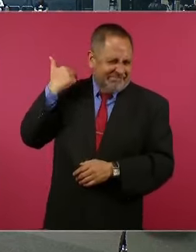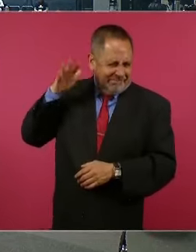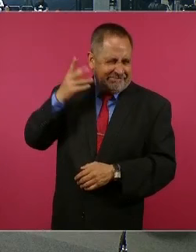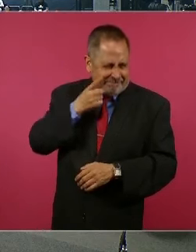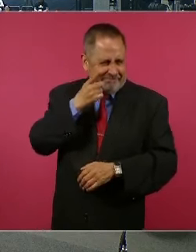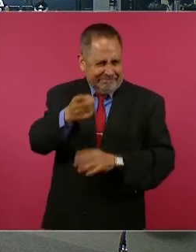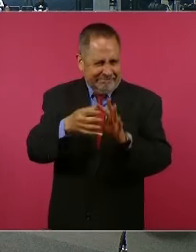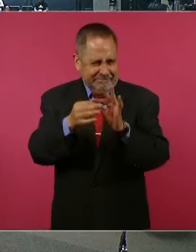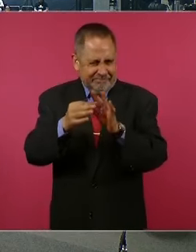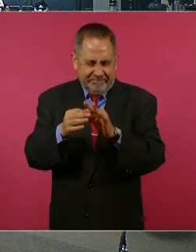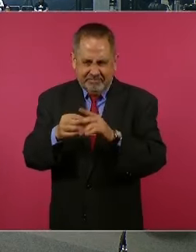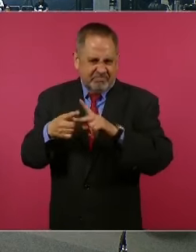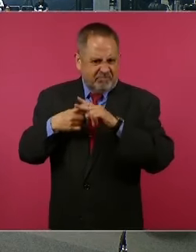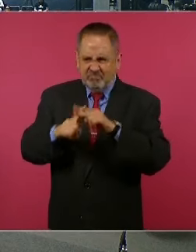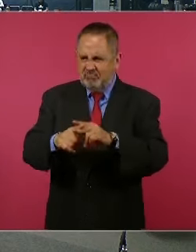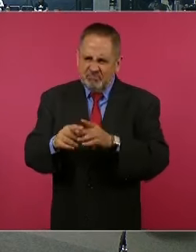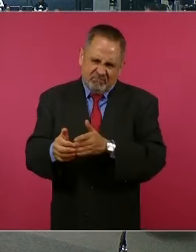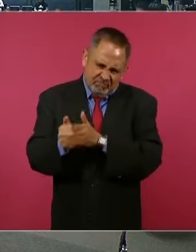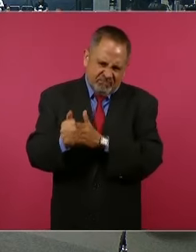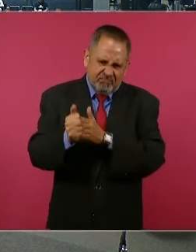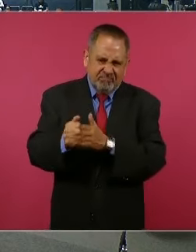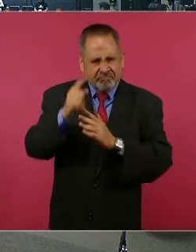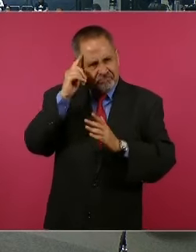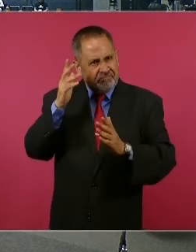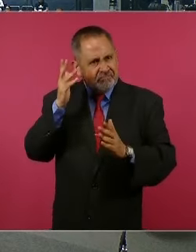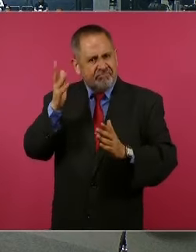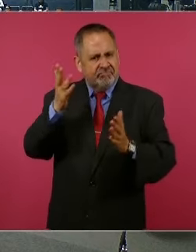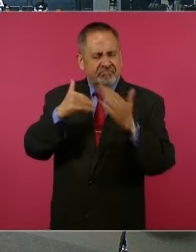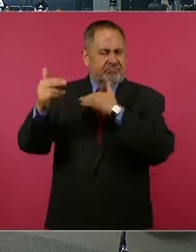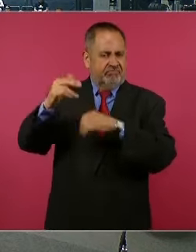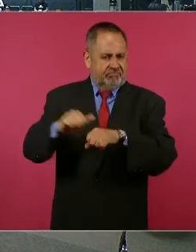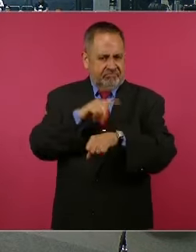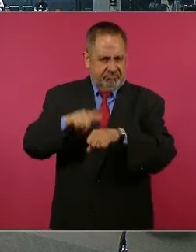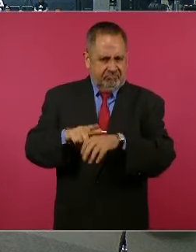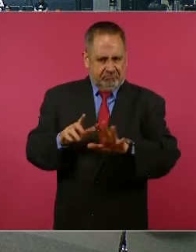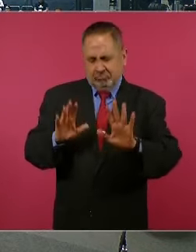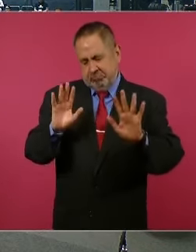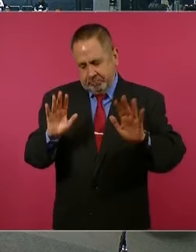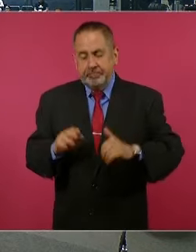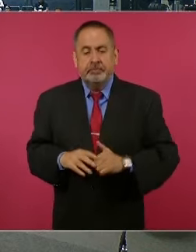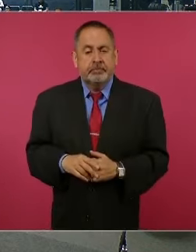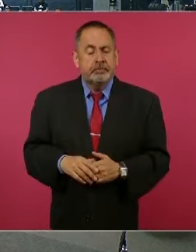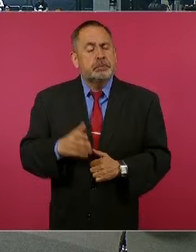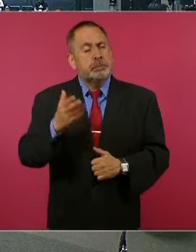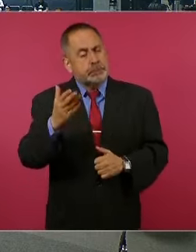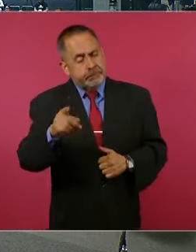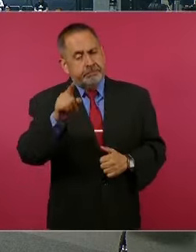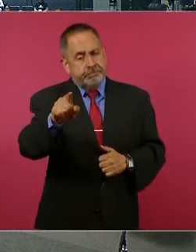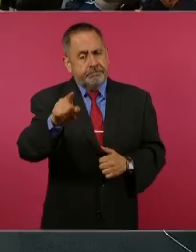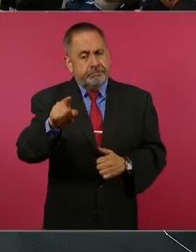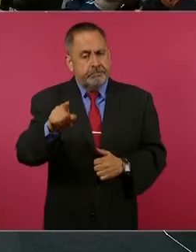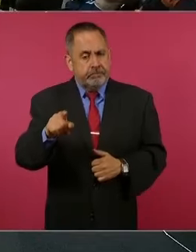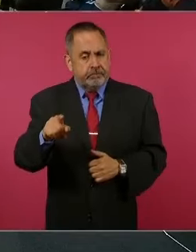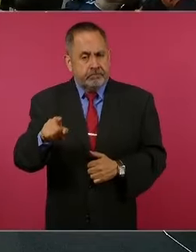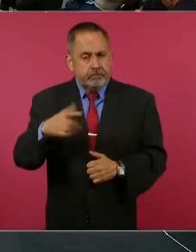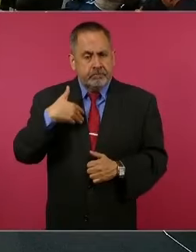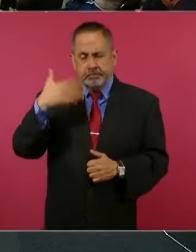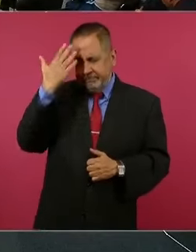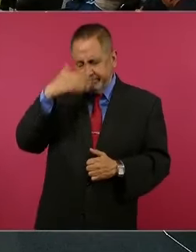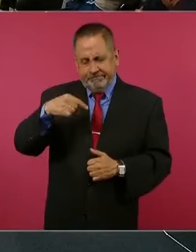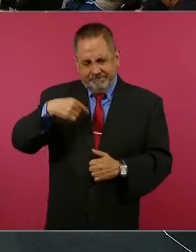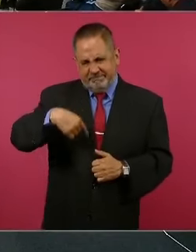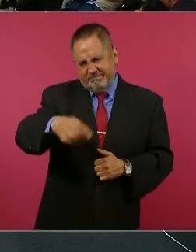eh Ya como punta de lanza de lo que es el desarrollo nacional eh señor presidente en particular Bueno pues sé que estamos en la